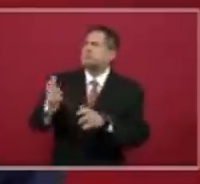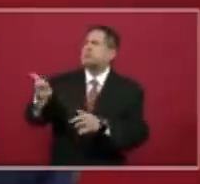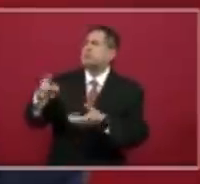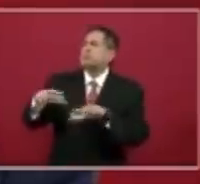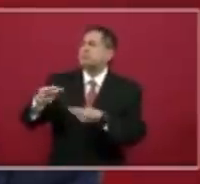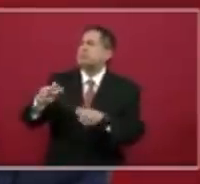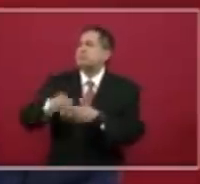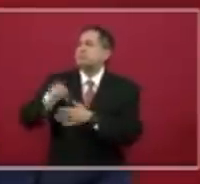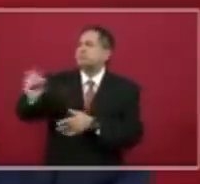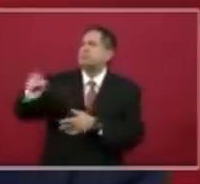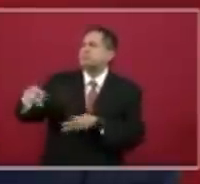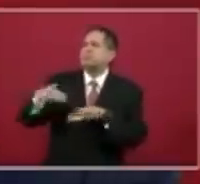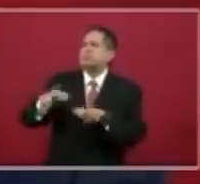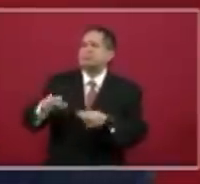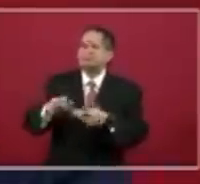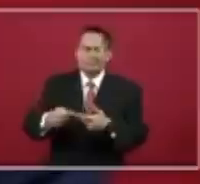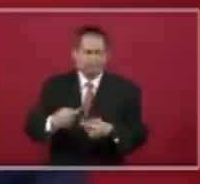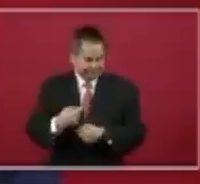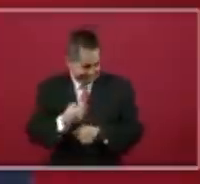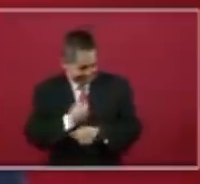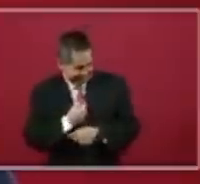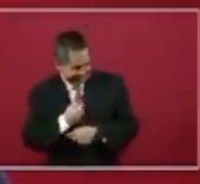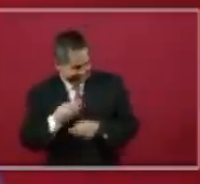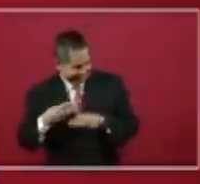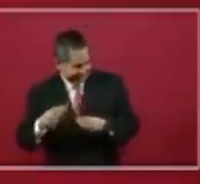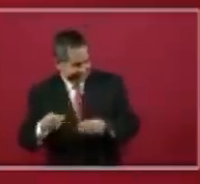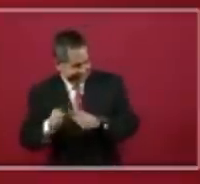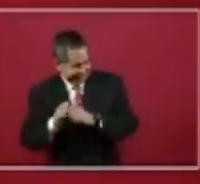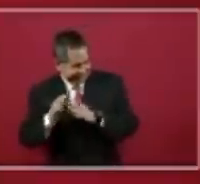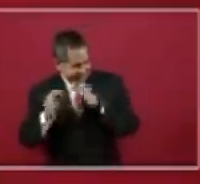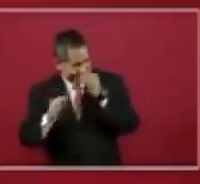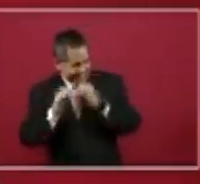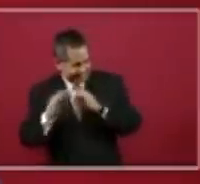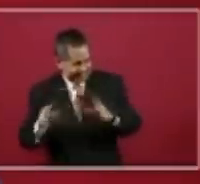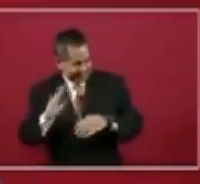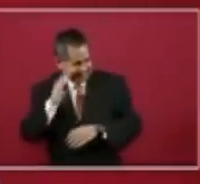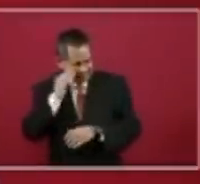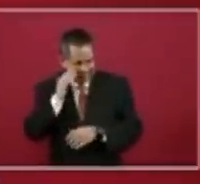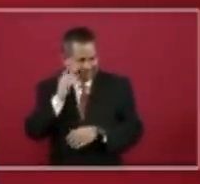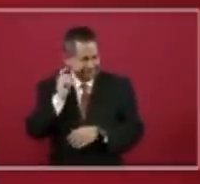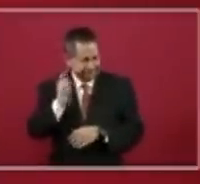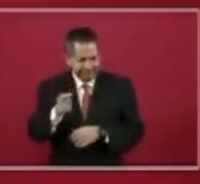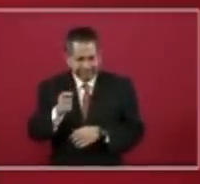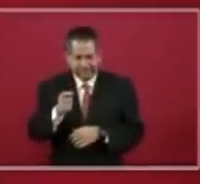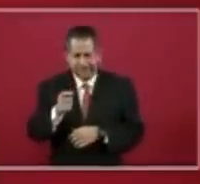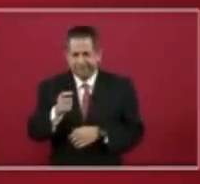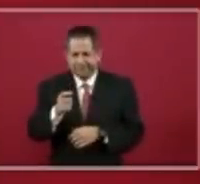gastamos nosotros en medios, en Face, en